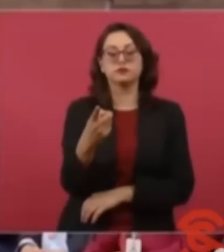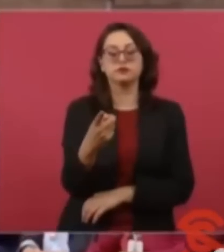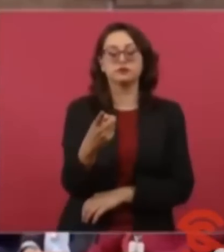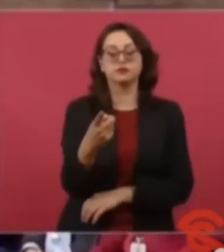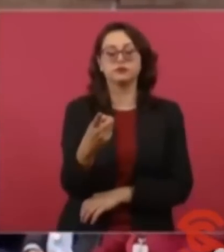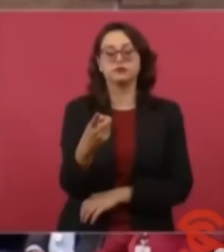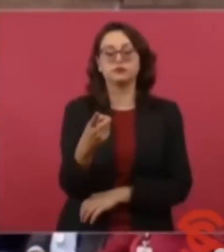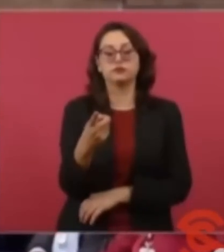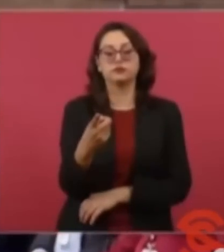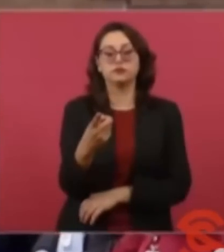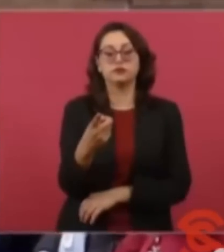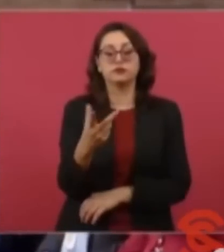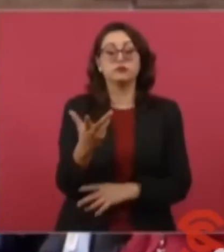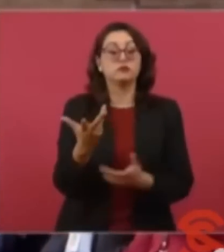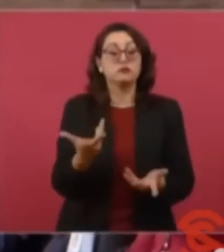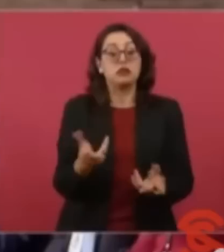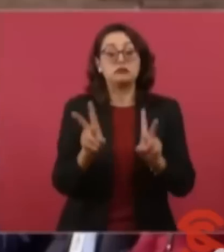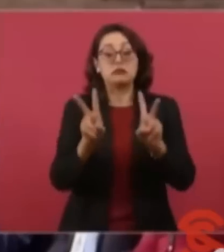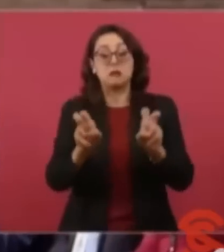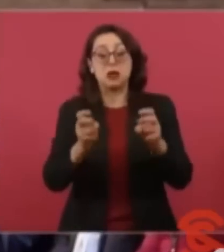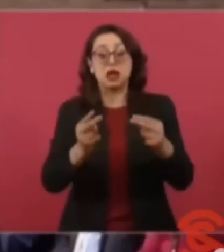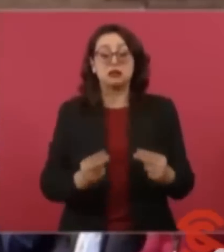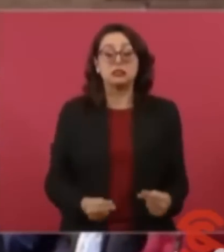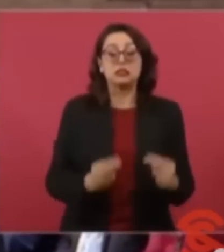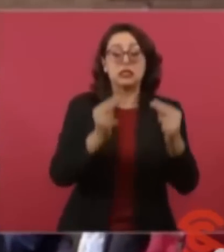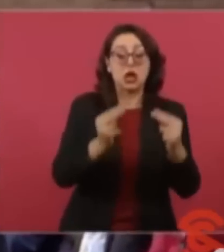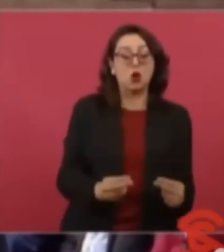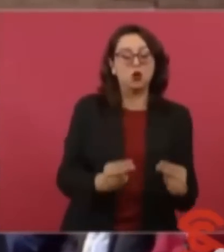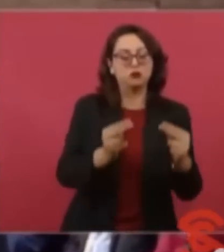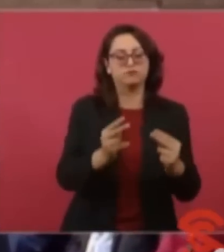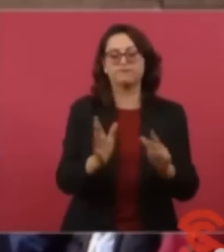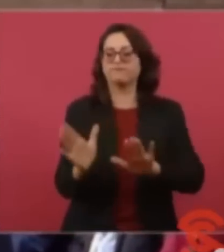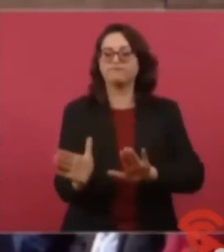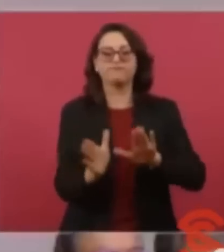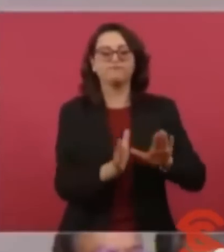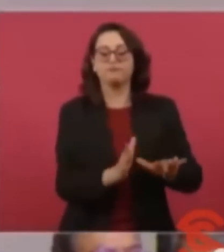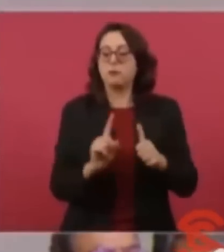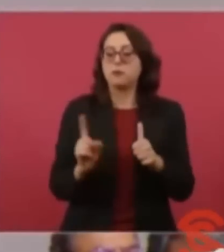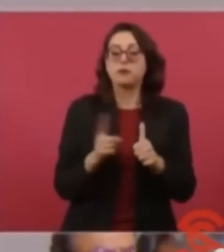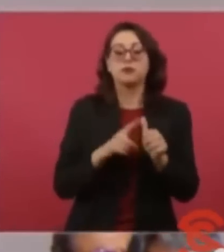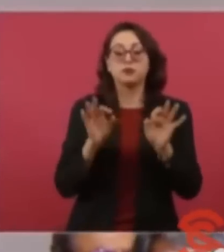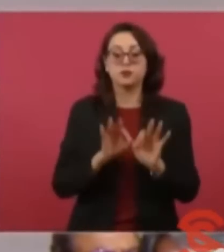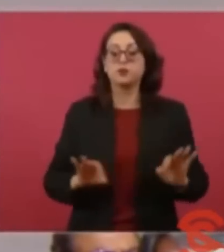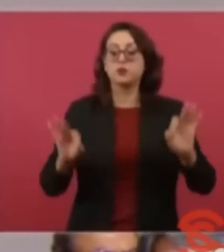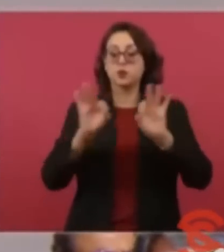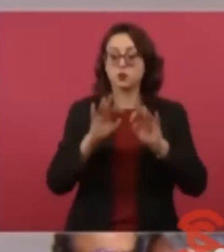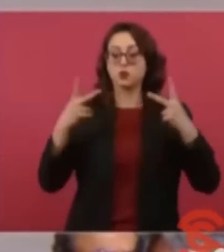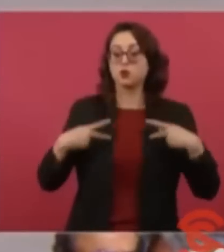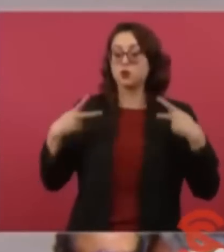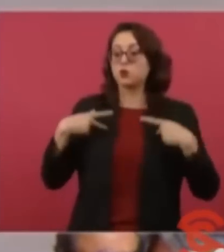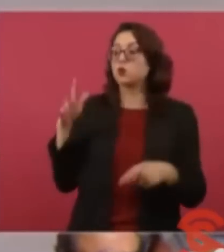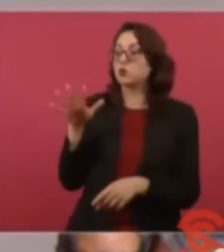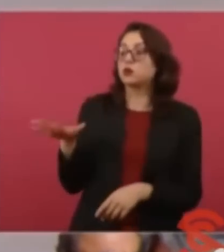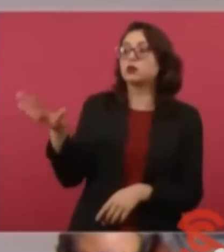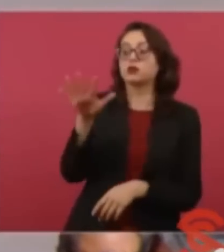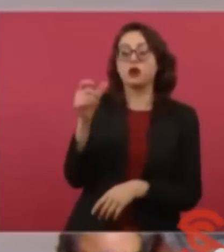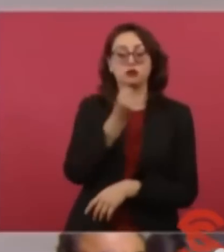interés mercantil la salud del pueblo. Tenemos una campaña